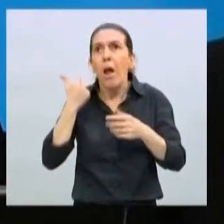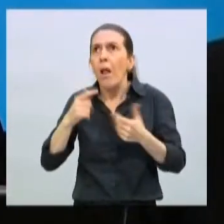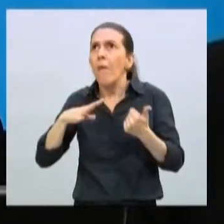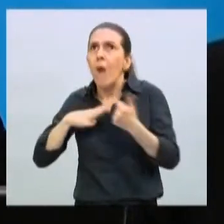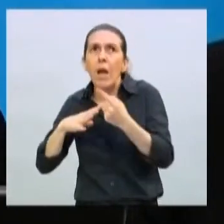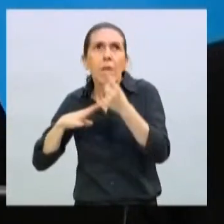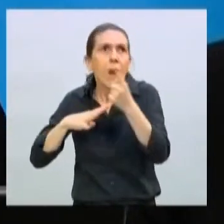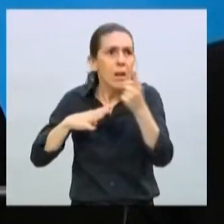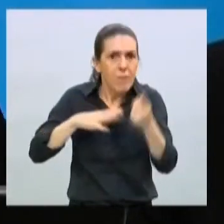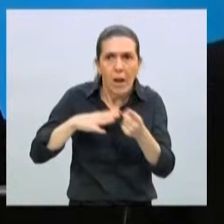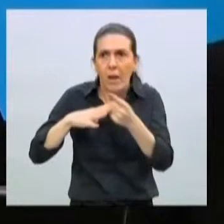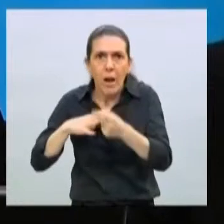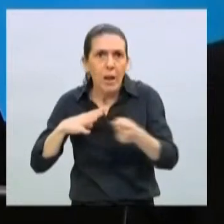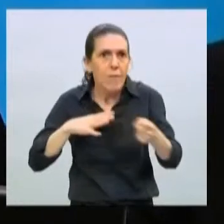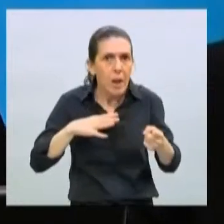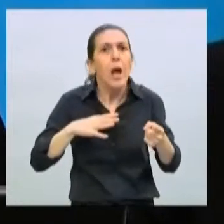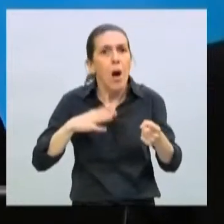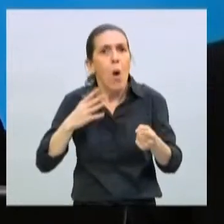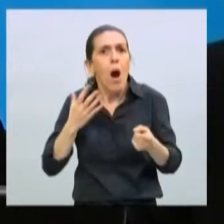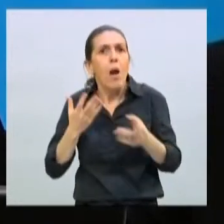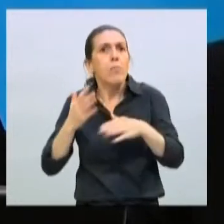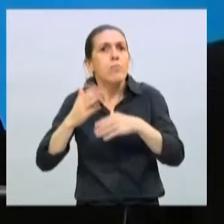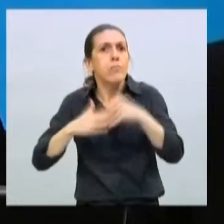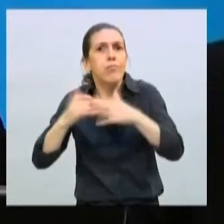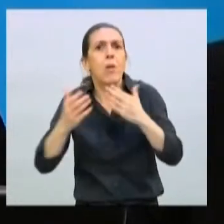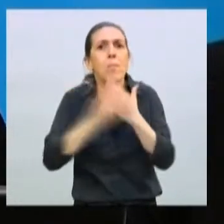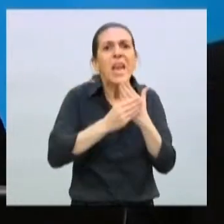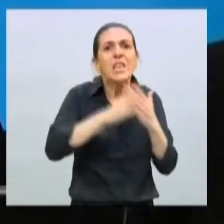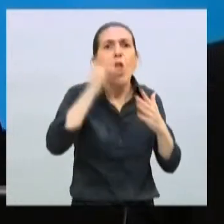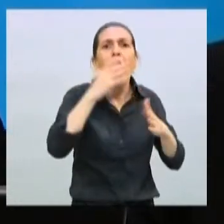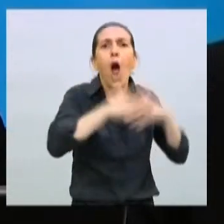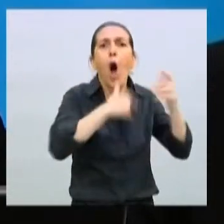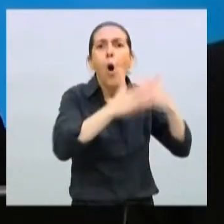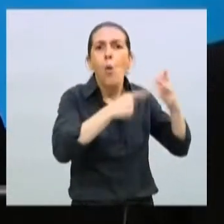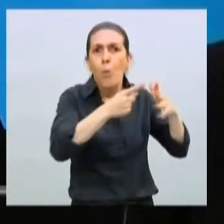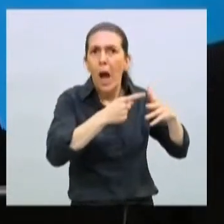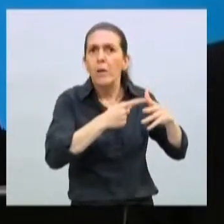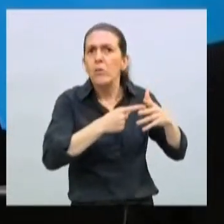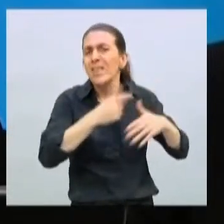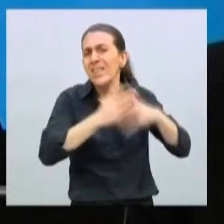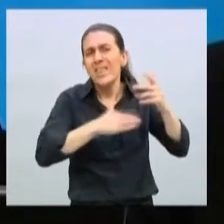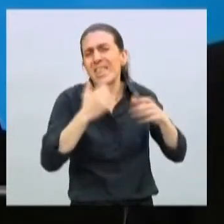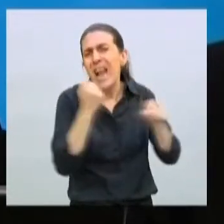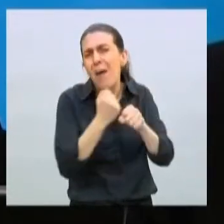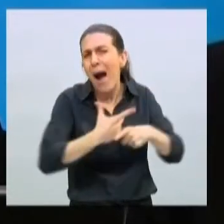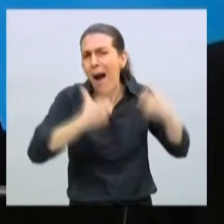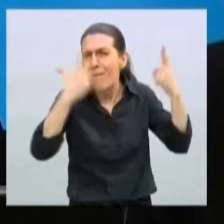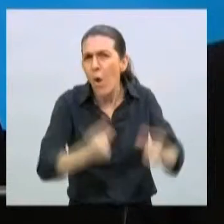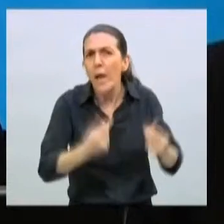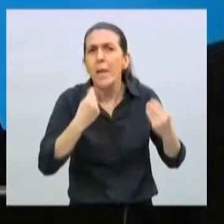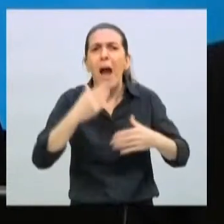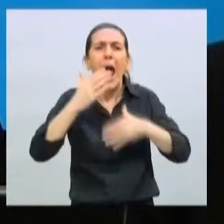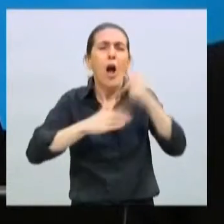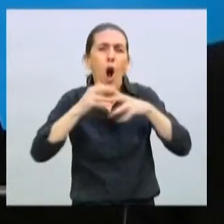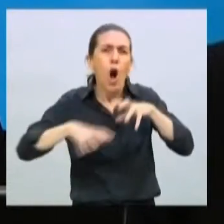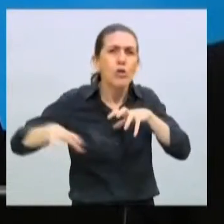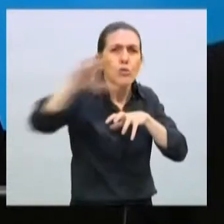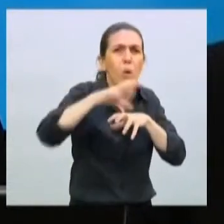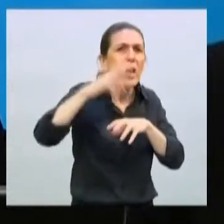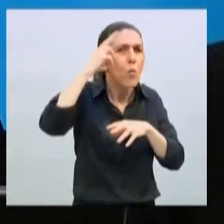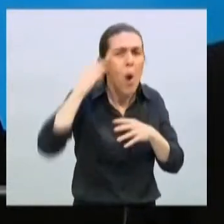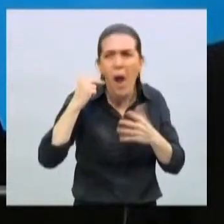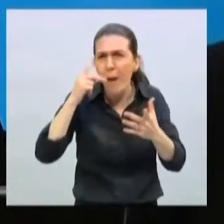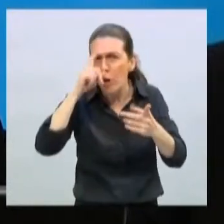hacer. Y lo hemos hecho. El ministro de Obras Públicas ha trabajado enormemente para construir 9 hospitales,